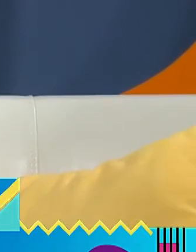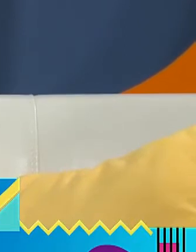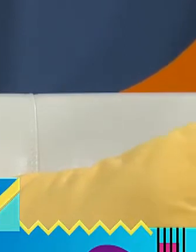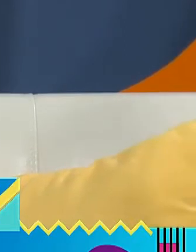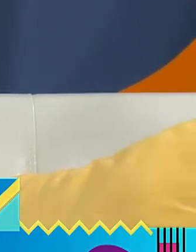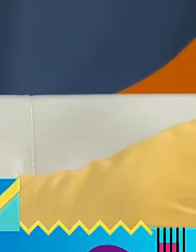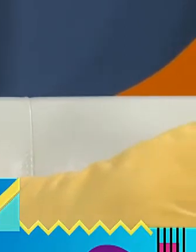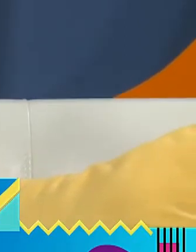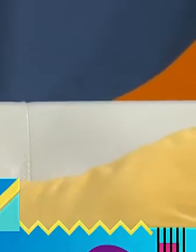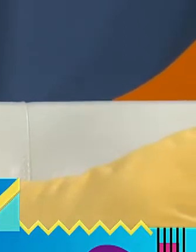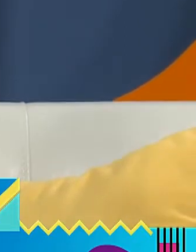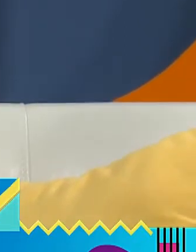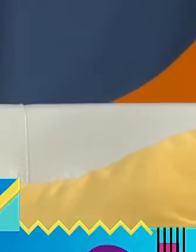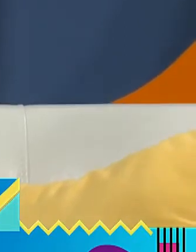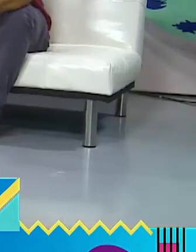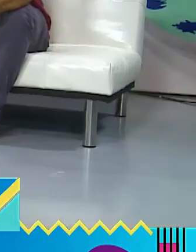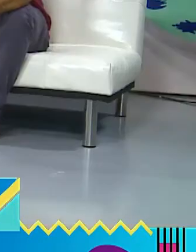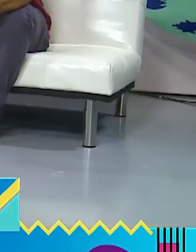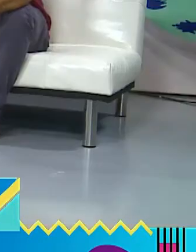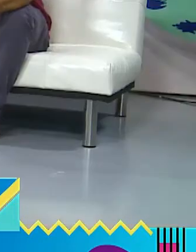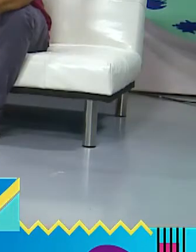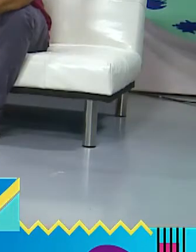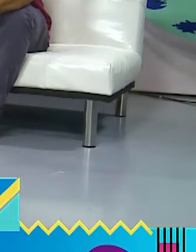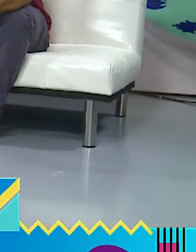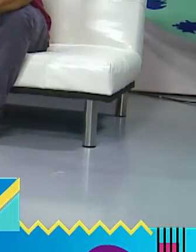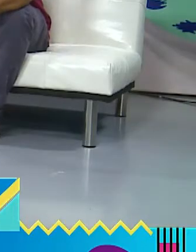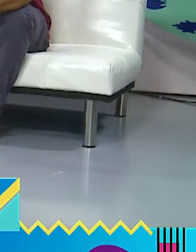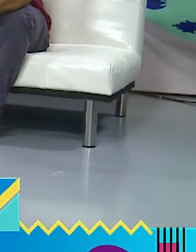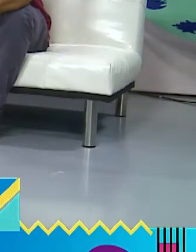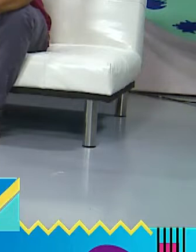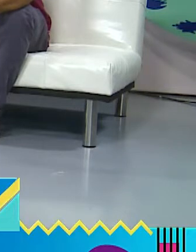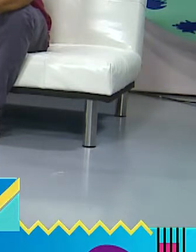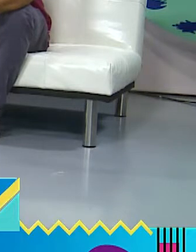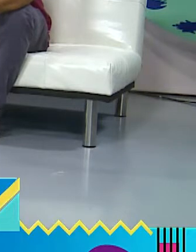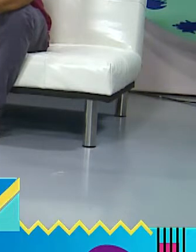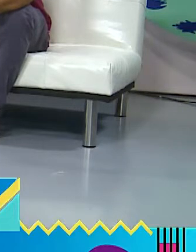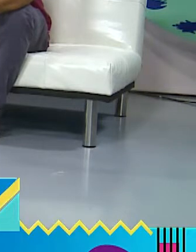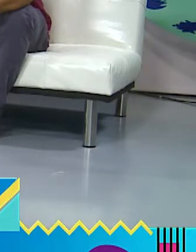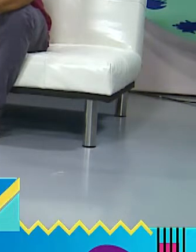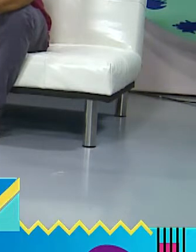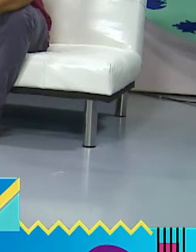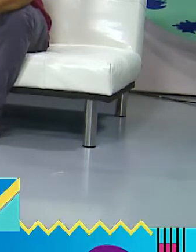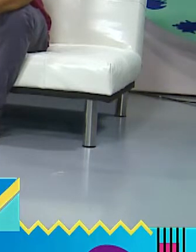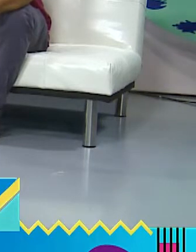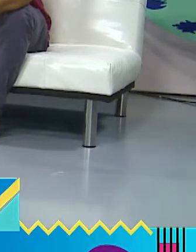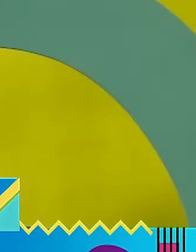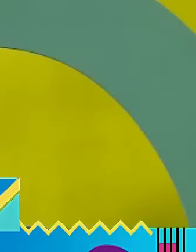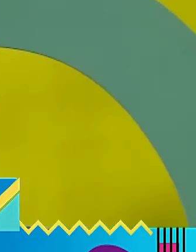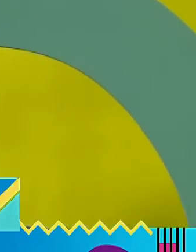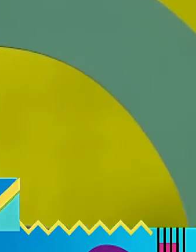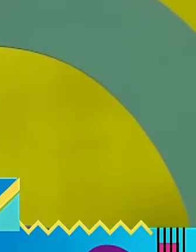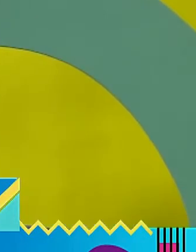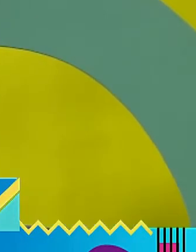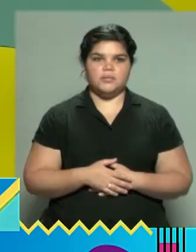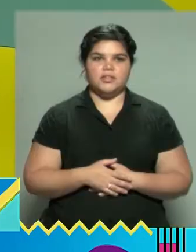justa. Para volver un poco también al tema de la representatividad. Yo milito en la universidad, soy de